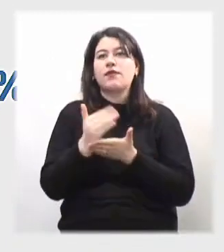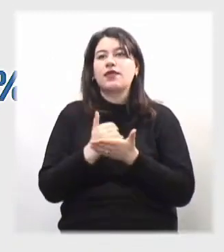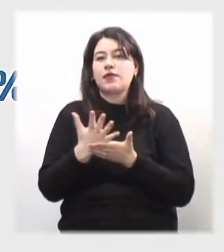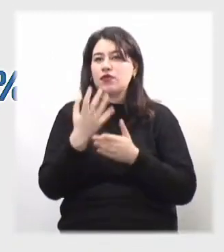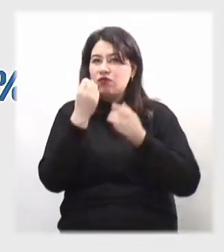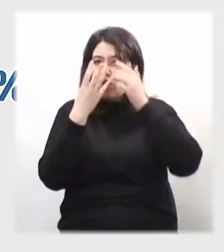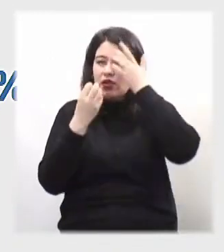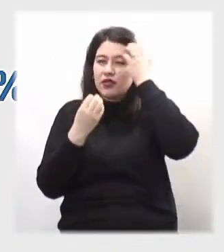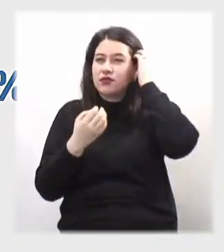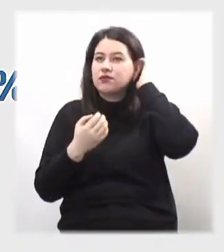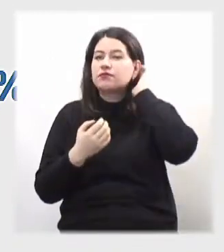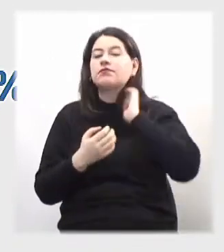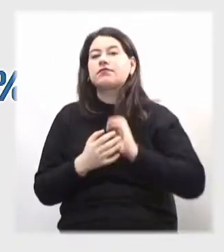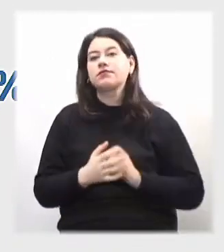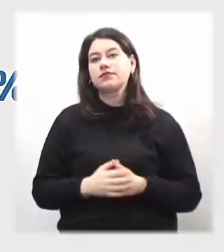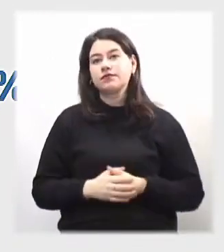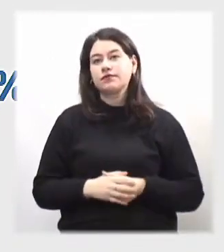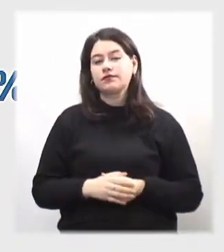de flores